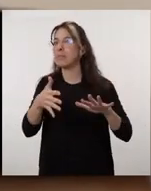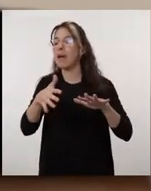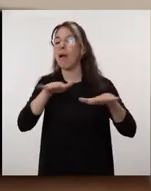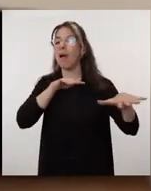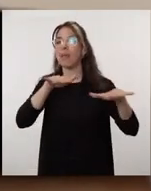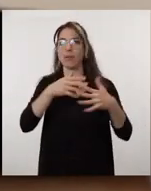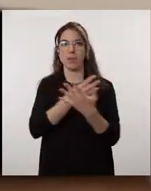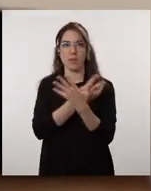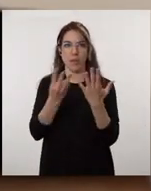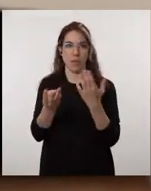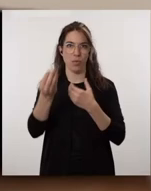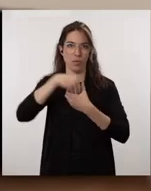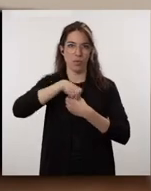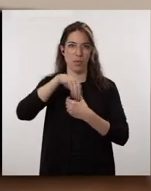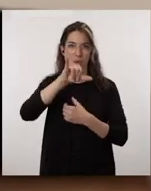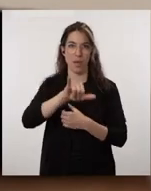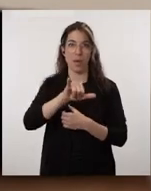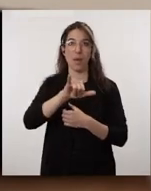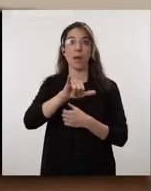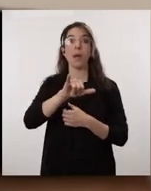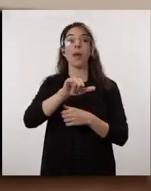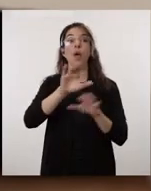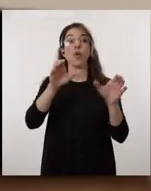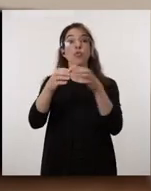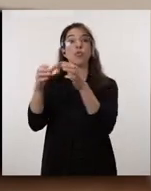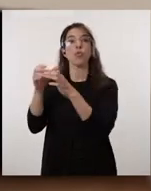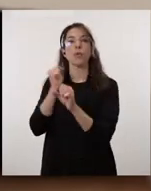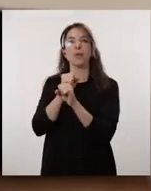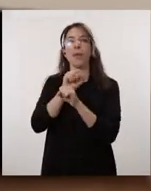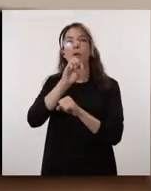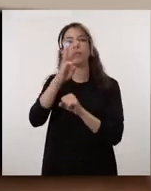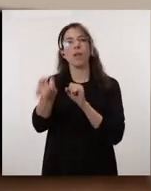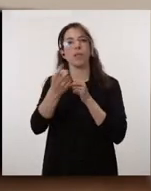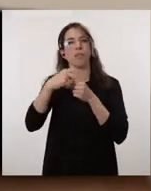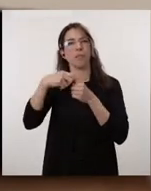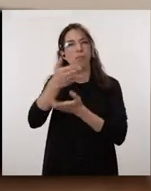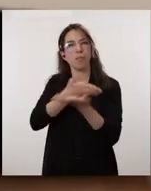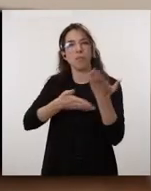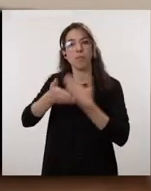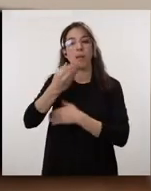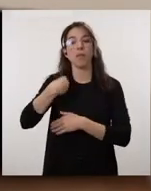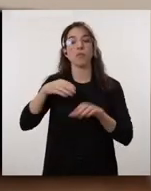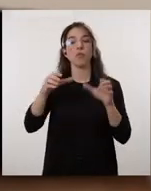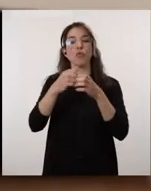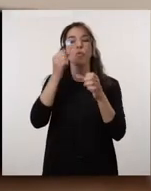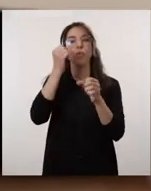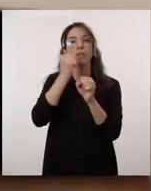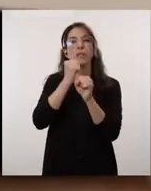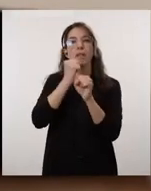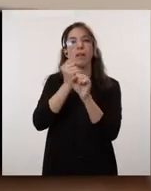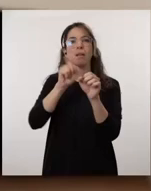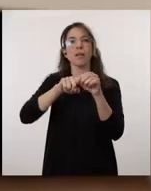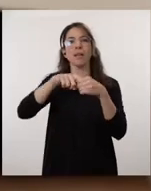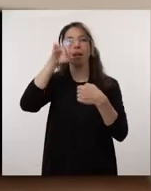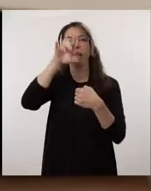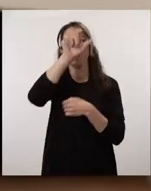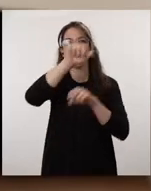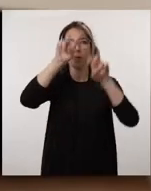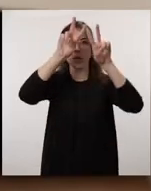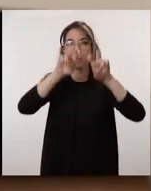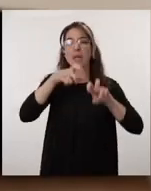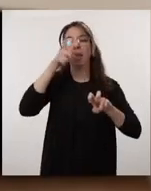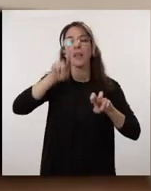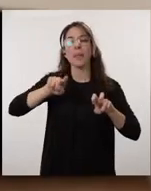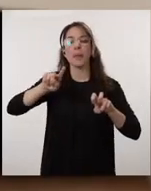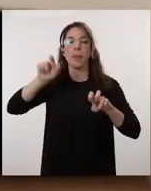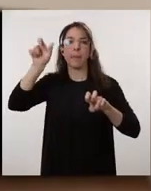18 acciones y que implica a 13 grupos diferentes de trabajo esos grupos de trabajo están formados por investigadores pero